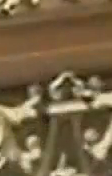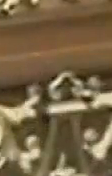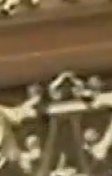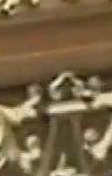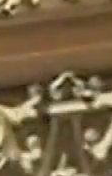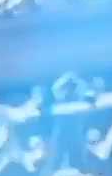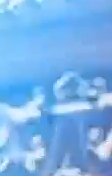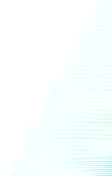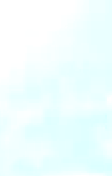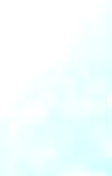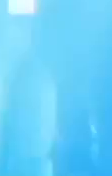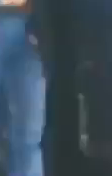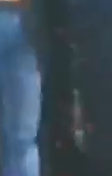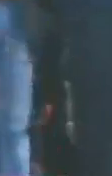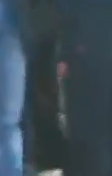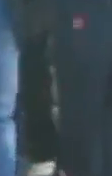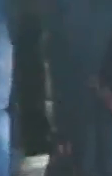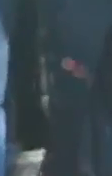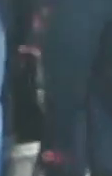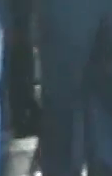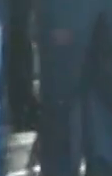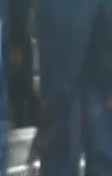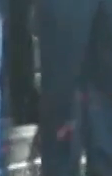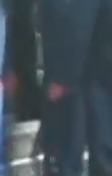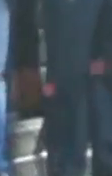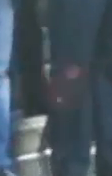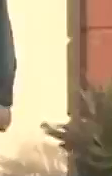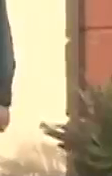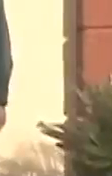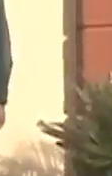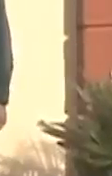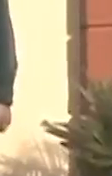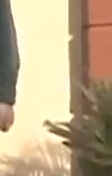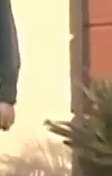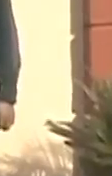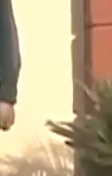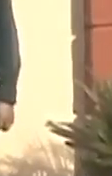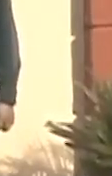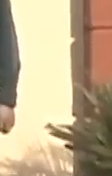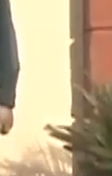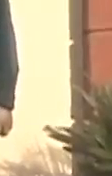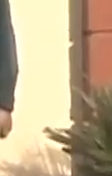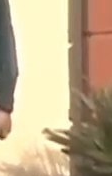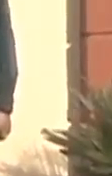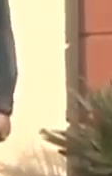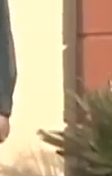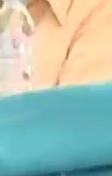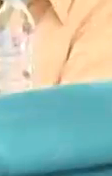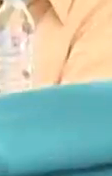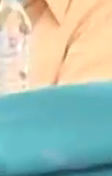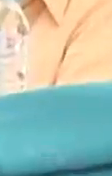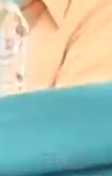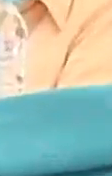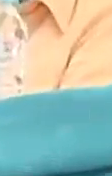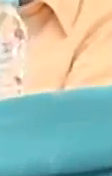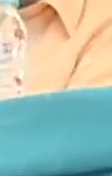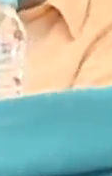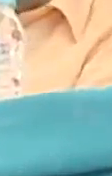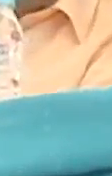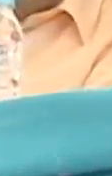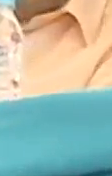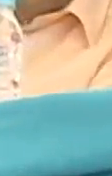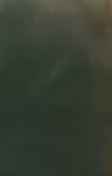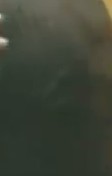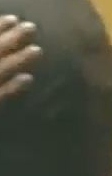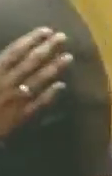yo te represento a ti. ¡Que viva por siempre la memoria del mayor cimarrón de esta patria,